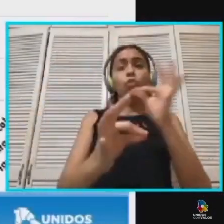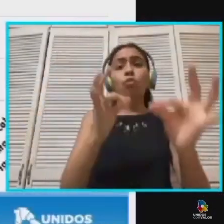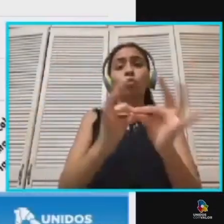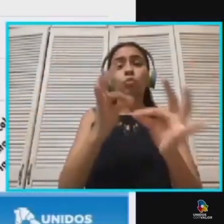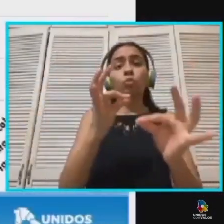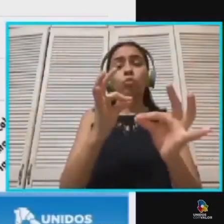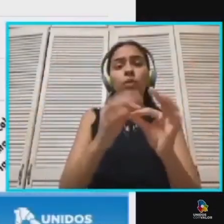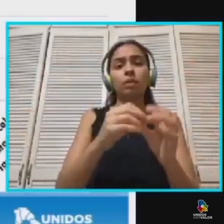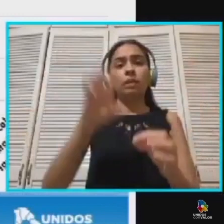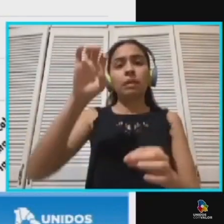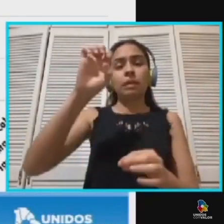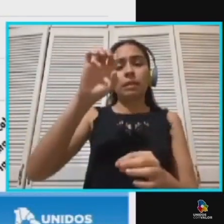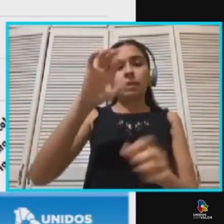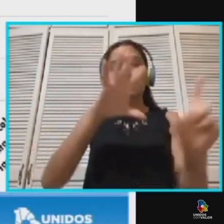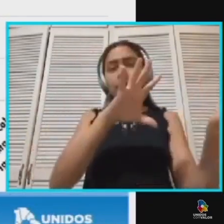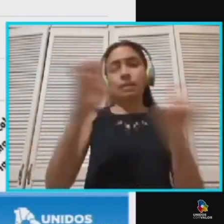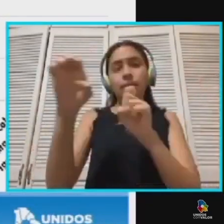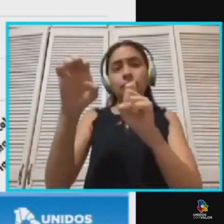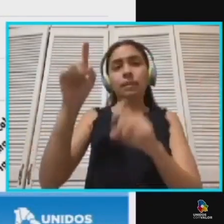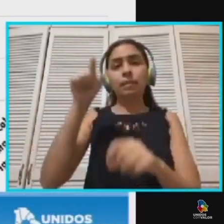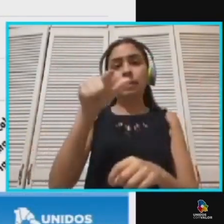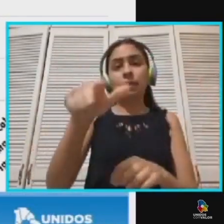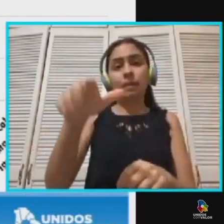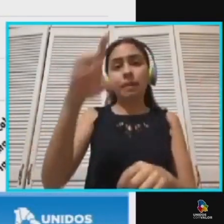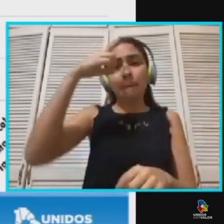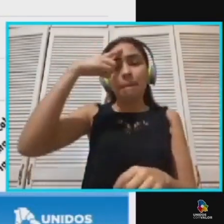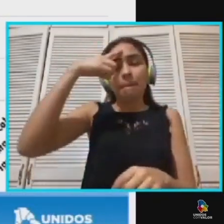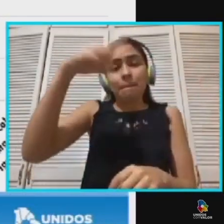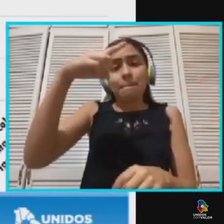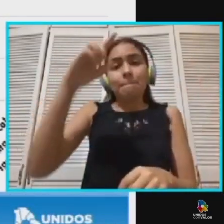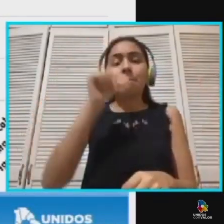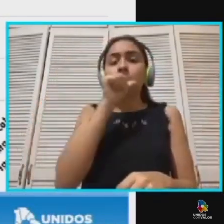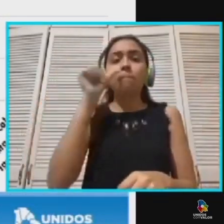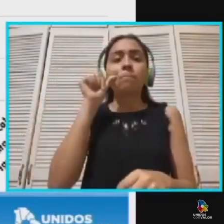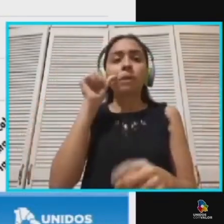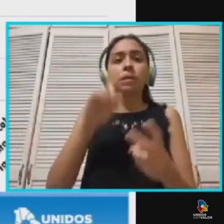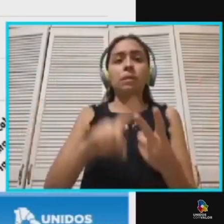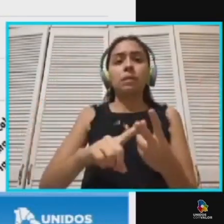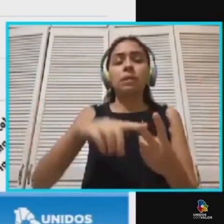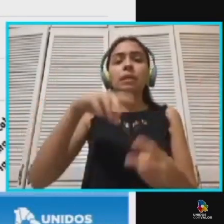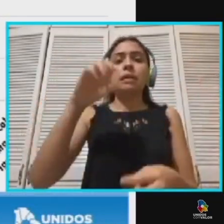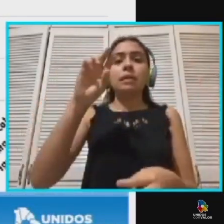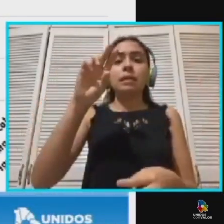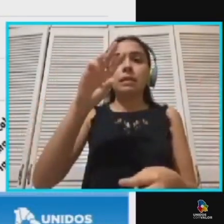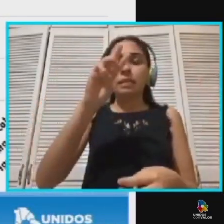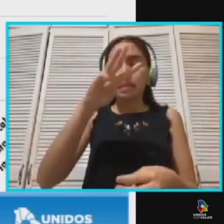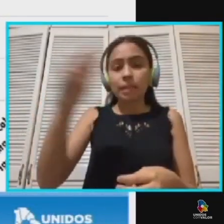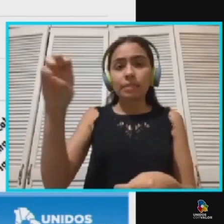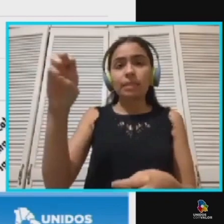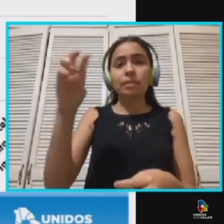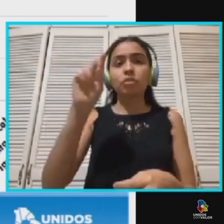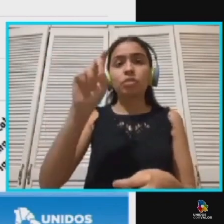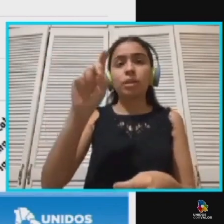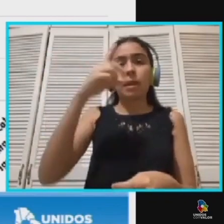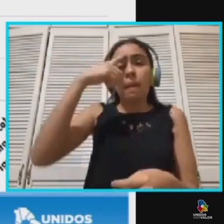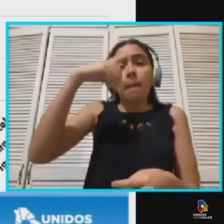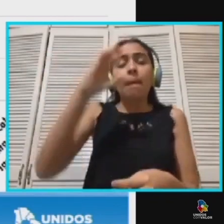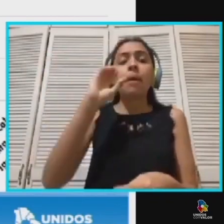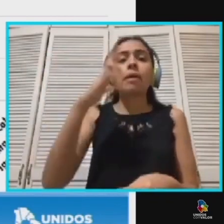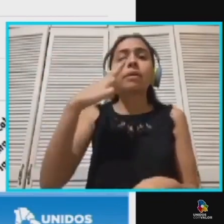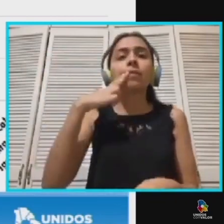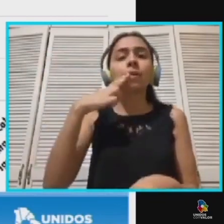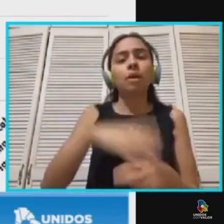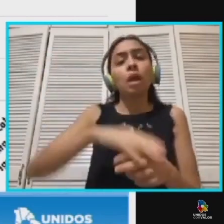Juárez, 330 para Chihuahua. Todos los demás tienen menos de 20 casos confirmados, con Hidalgo del